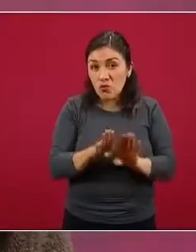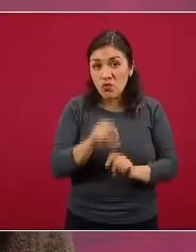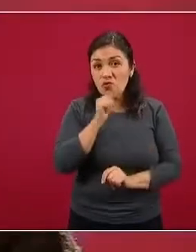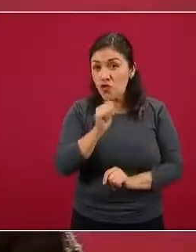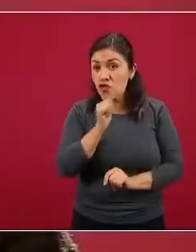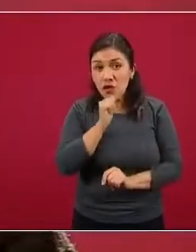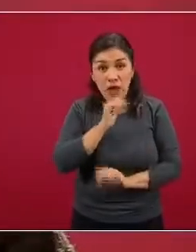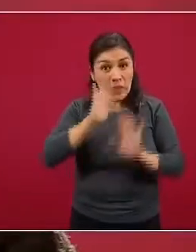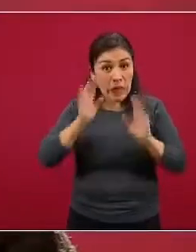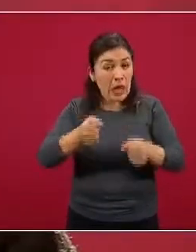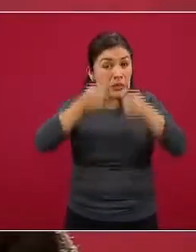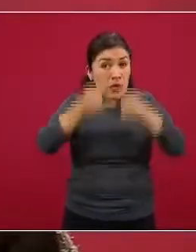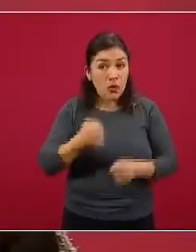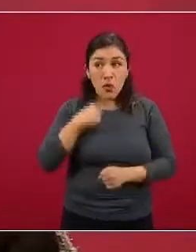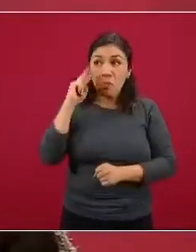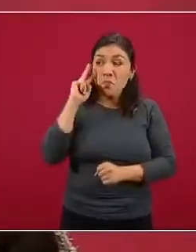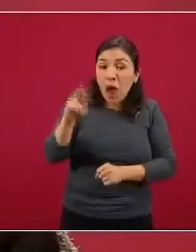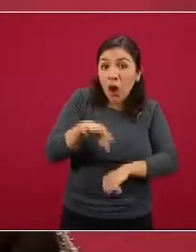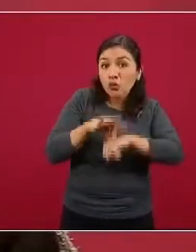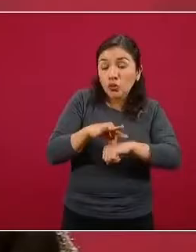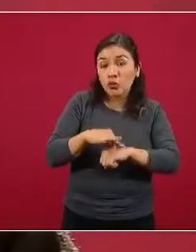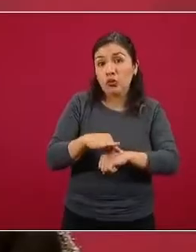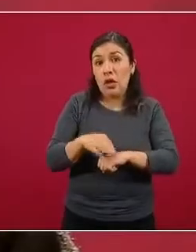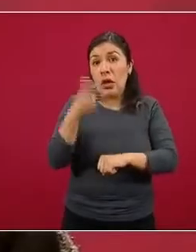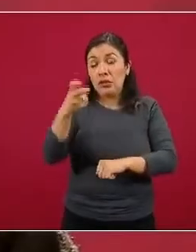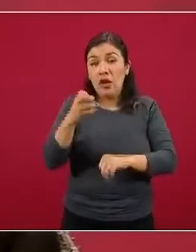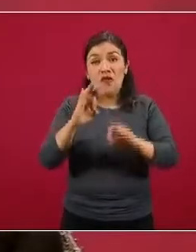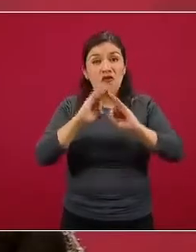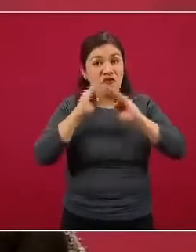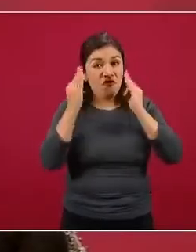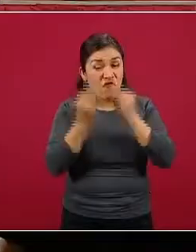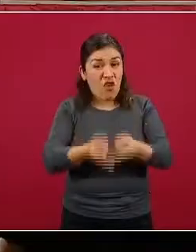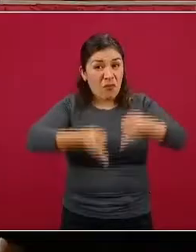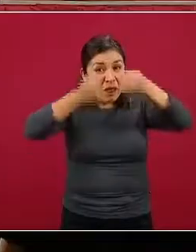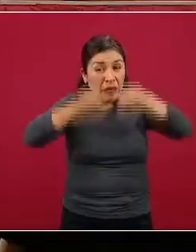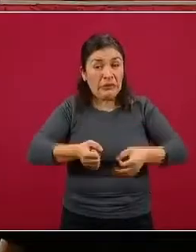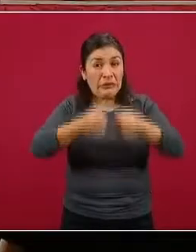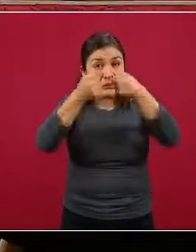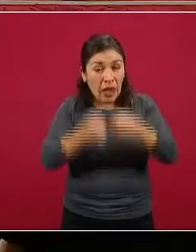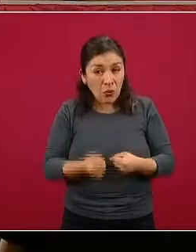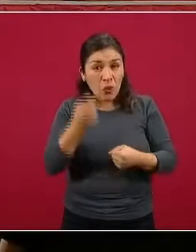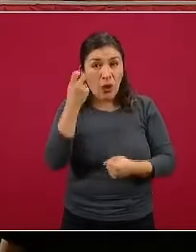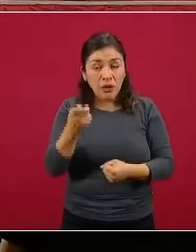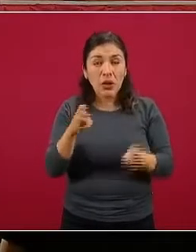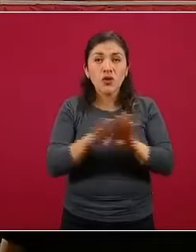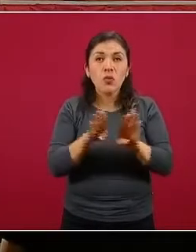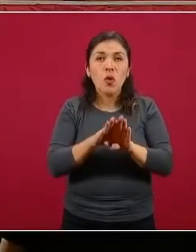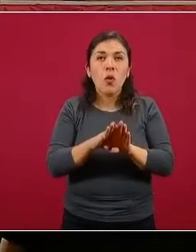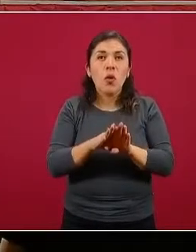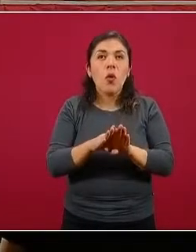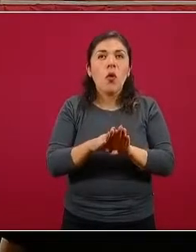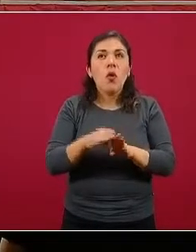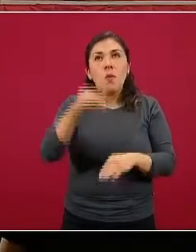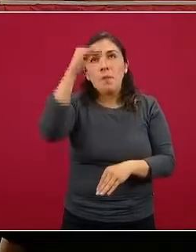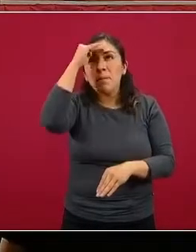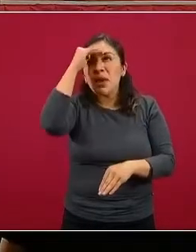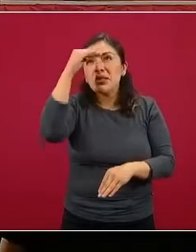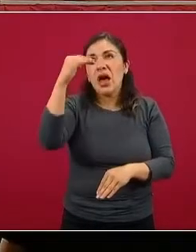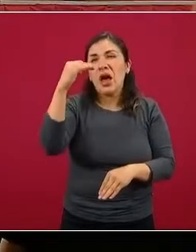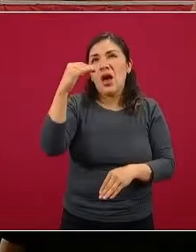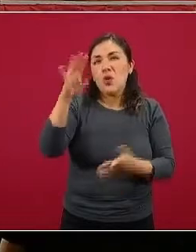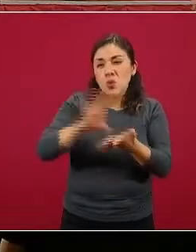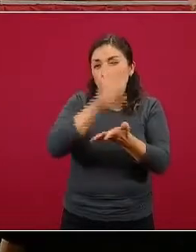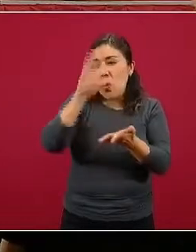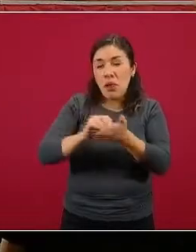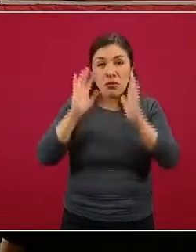quiero advertirlo, o no que yo conozca, una predicción formal, en términos cuantitativos, en términos de un escenario